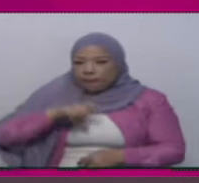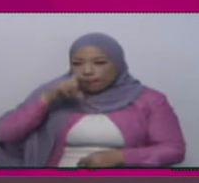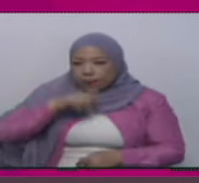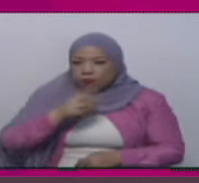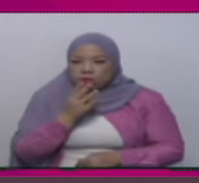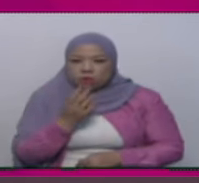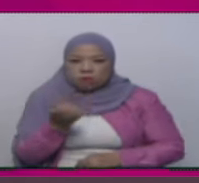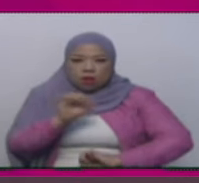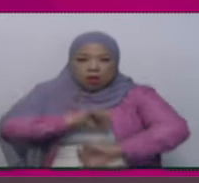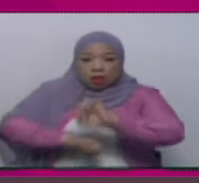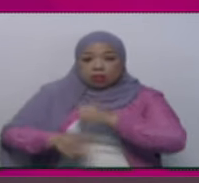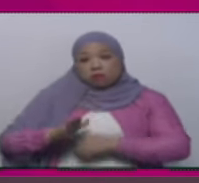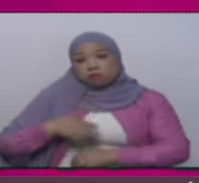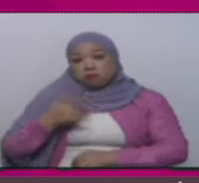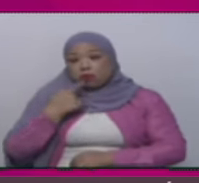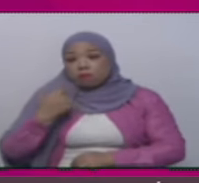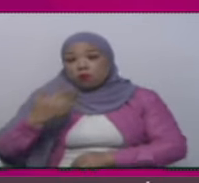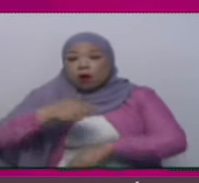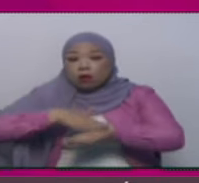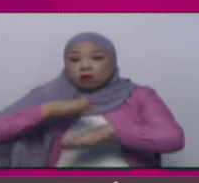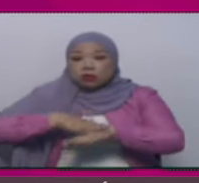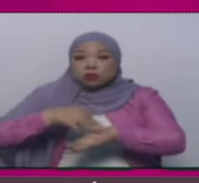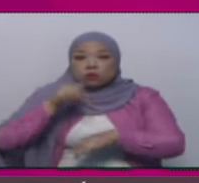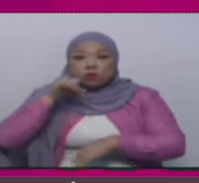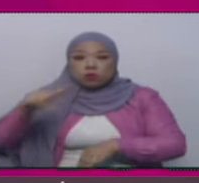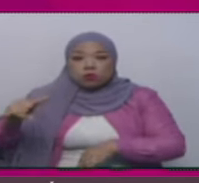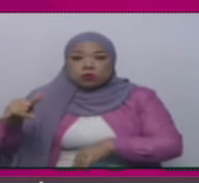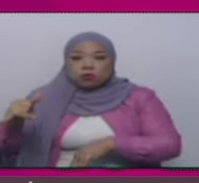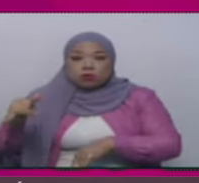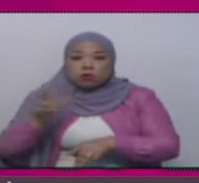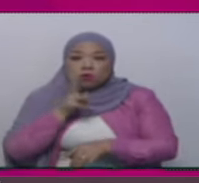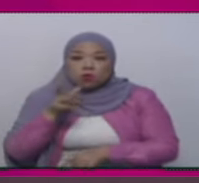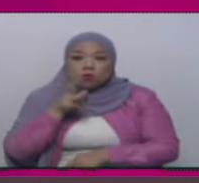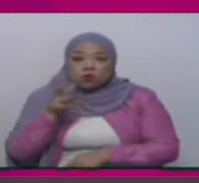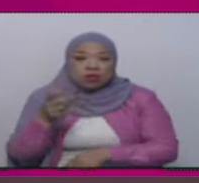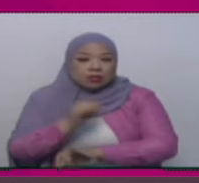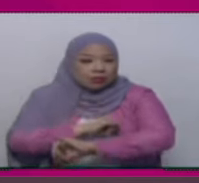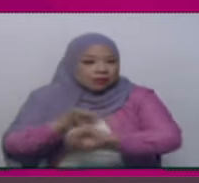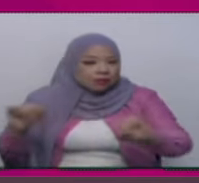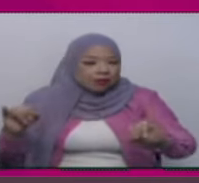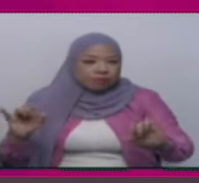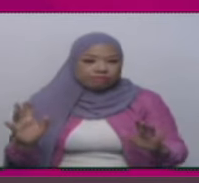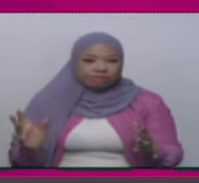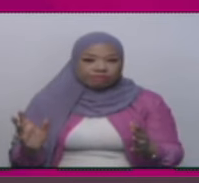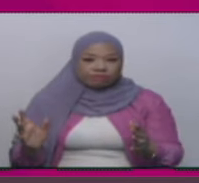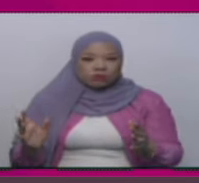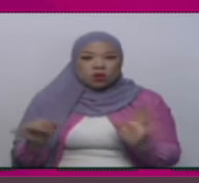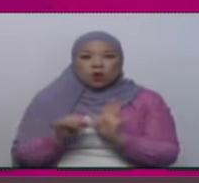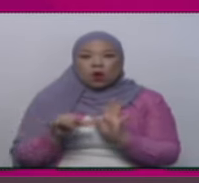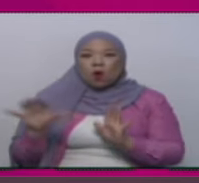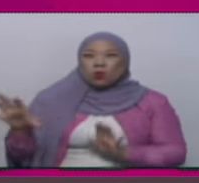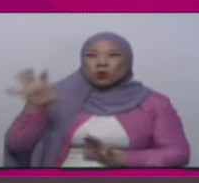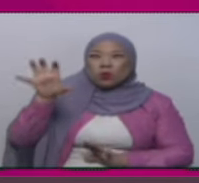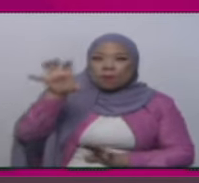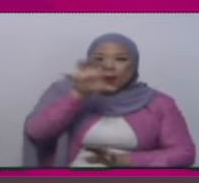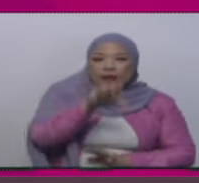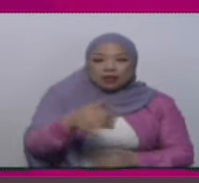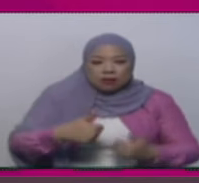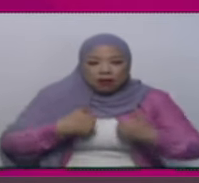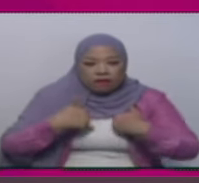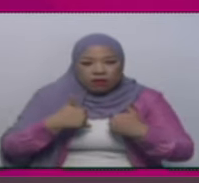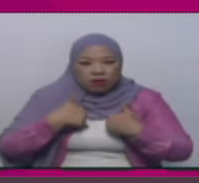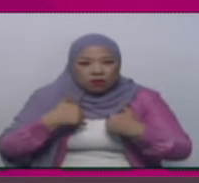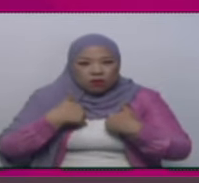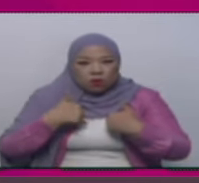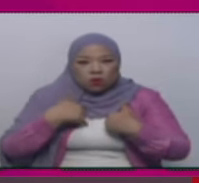antes podíamos decir, amenaza con desbordarse. Ya se desbordó. Ya se desbordó. Ya se desbordó. Ya comienza a